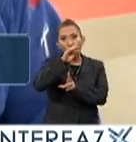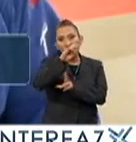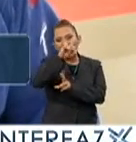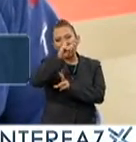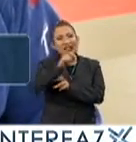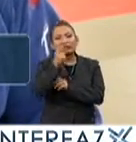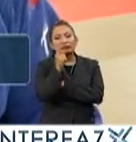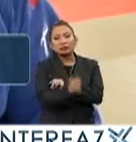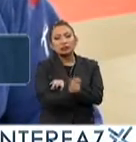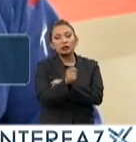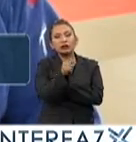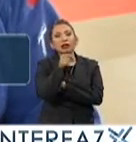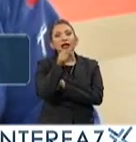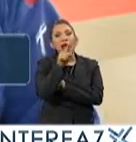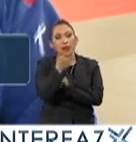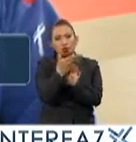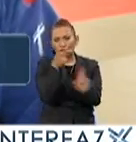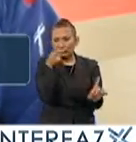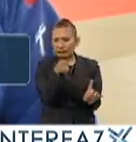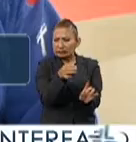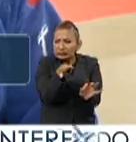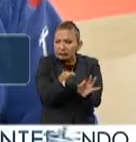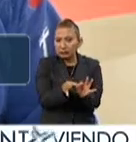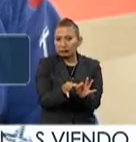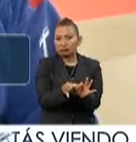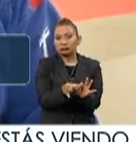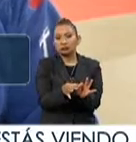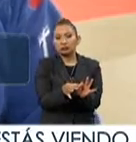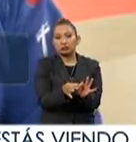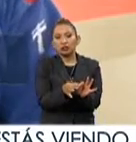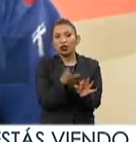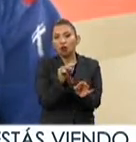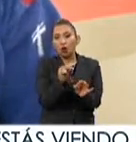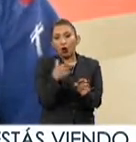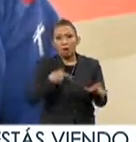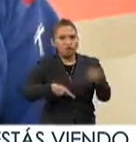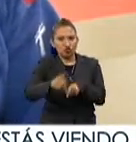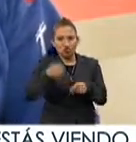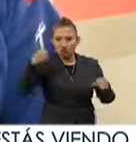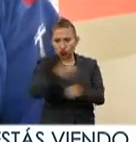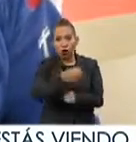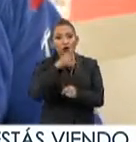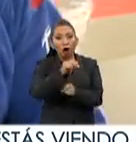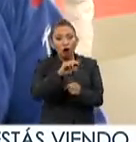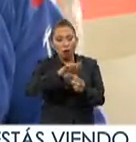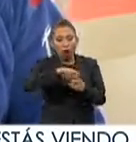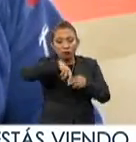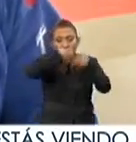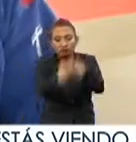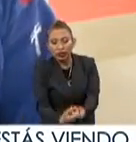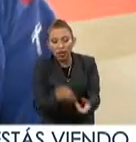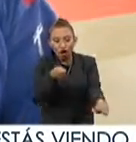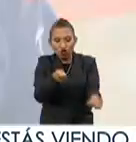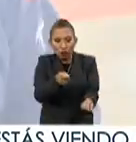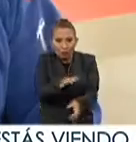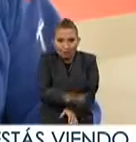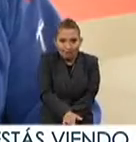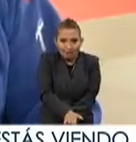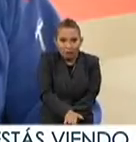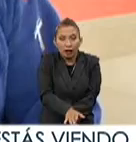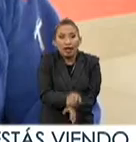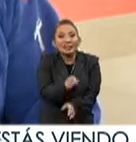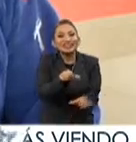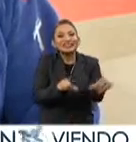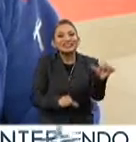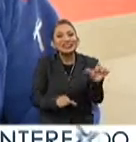deporte de combate es muy específico que no hay patadas, no hay golpes, solamente hay derribes y controles en el piso. Es